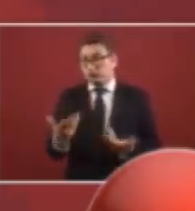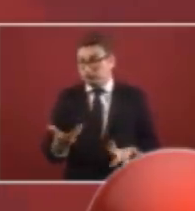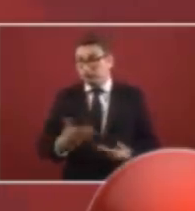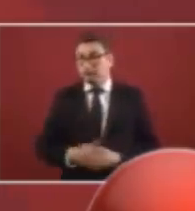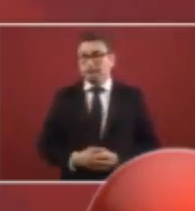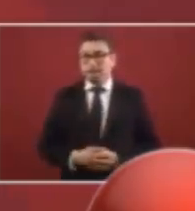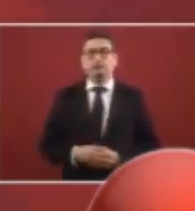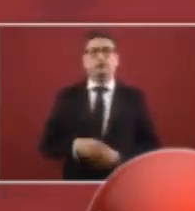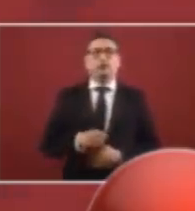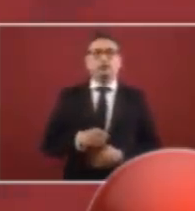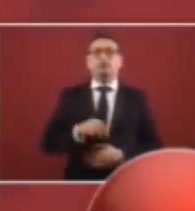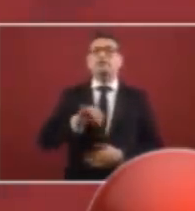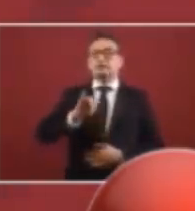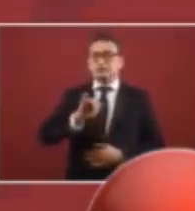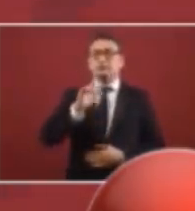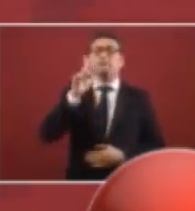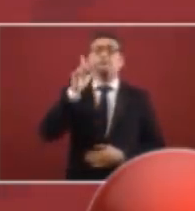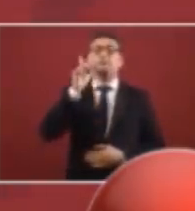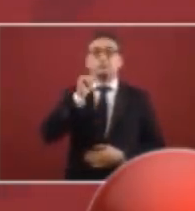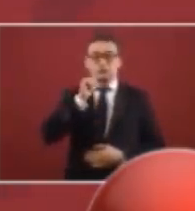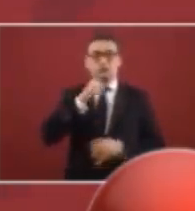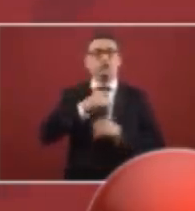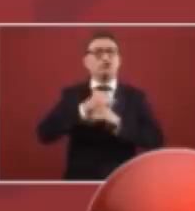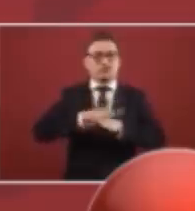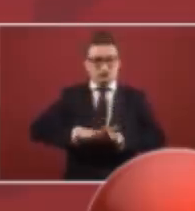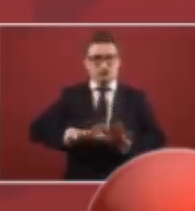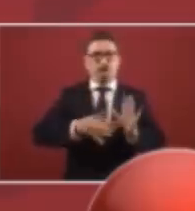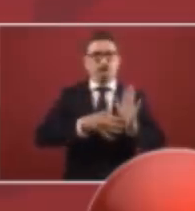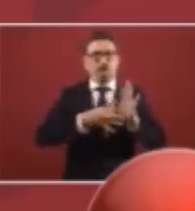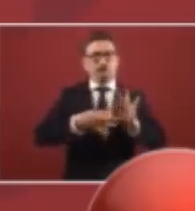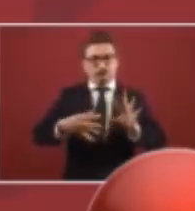vamos mañana a informar aquí